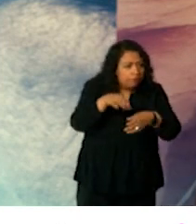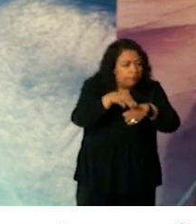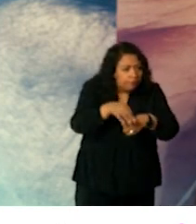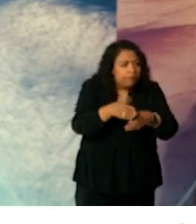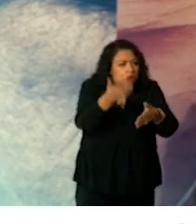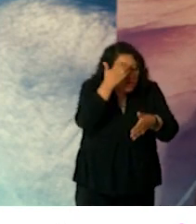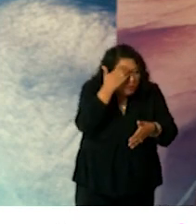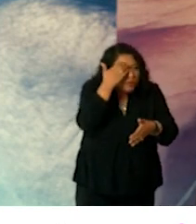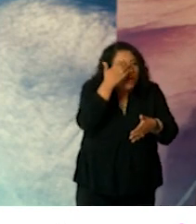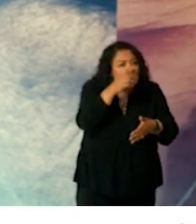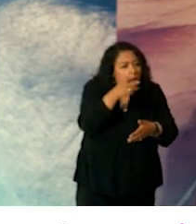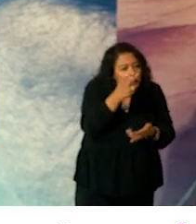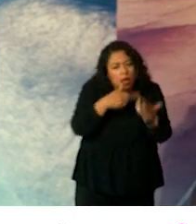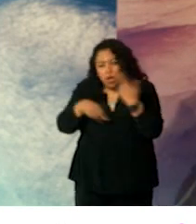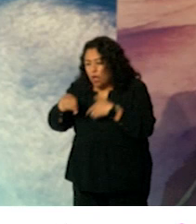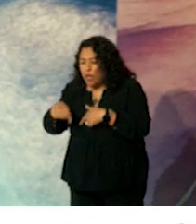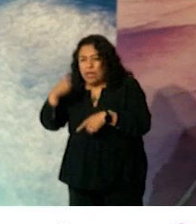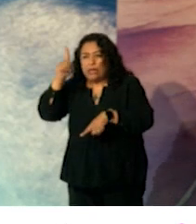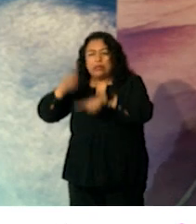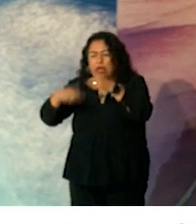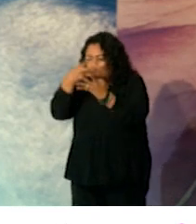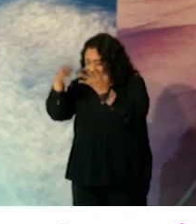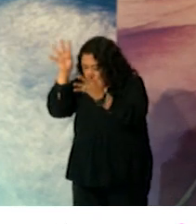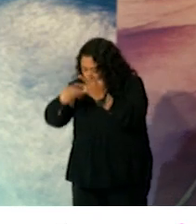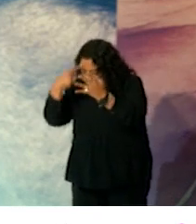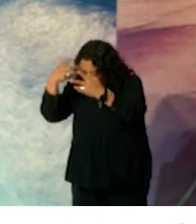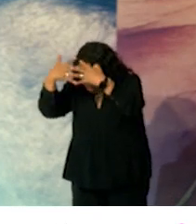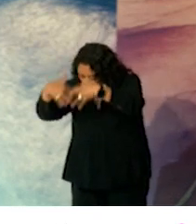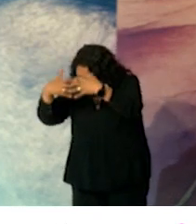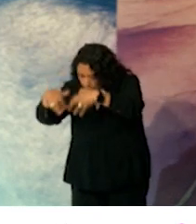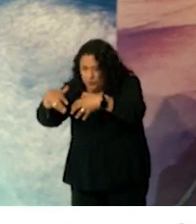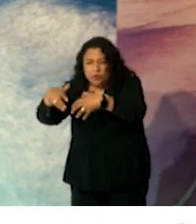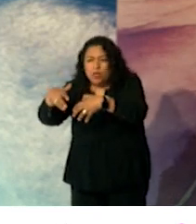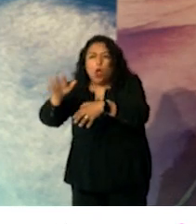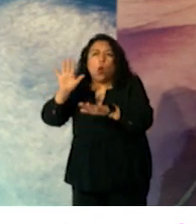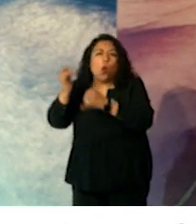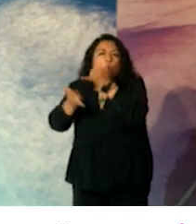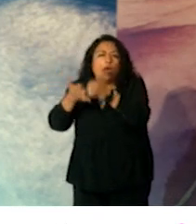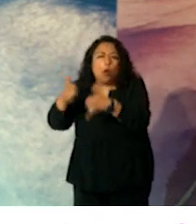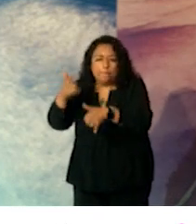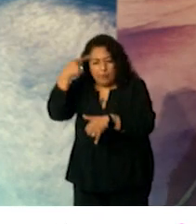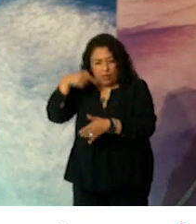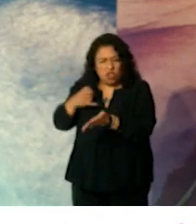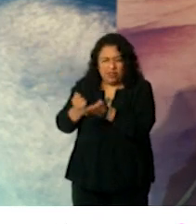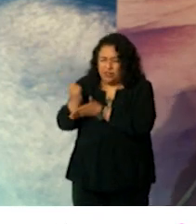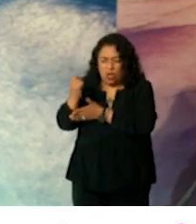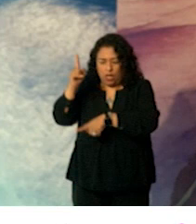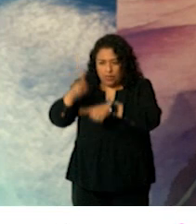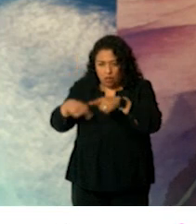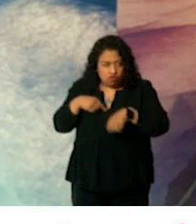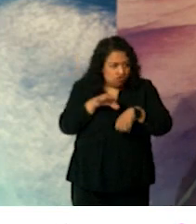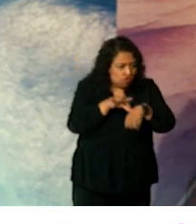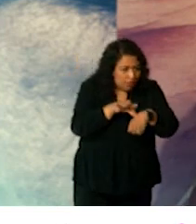a rehacer y quitarte el Excel de la mente, salirte del juego de Monopoly como tomador de decisiones financieras. Y eso